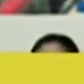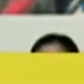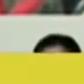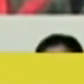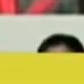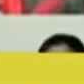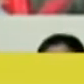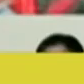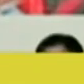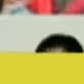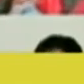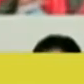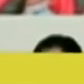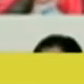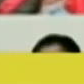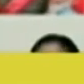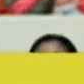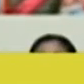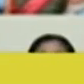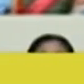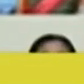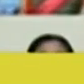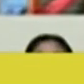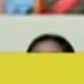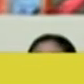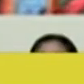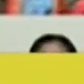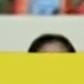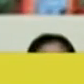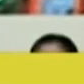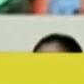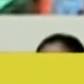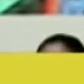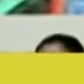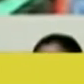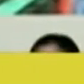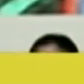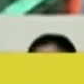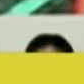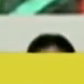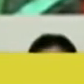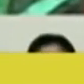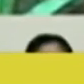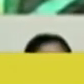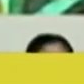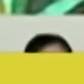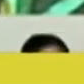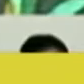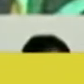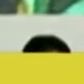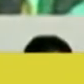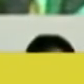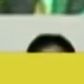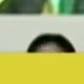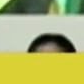e ineludible de defender dicha voluntad soberana. El pueblo manda, la Constitución y